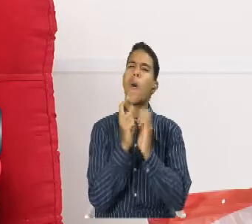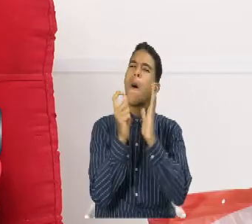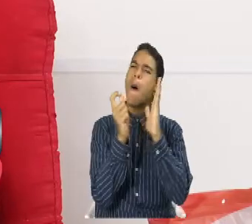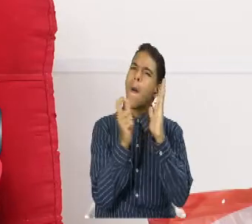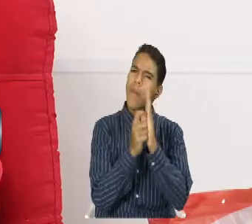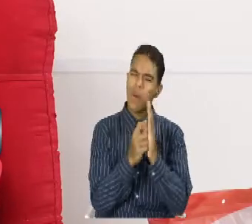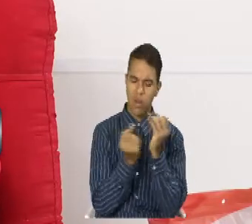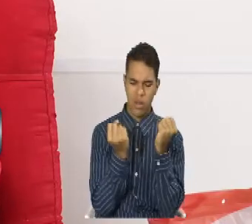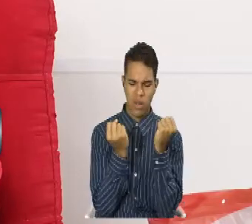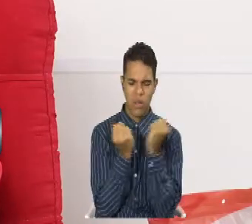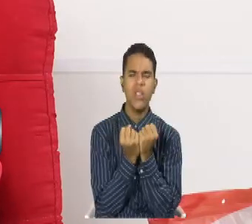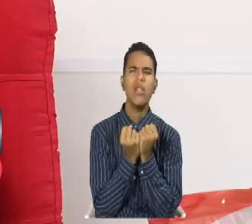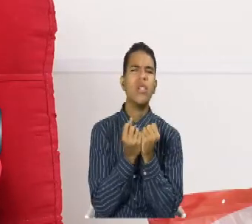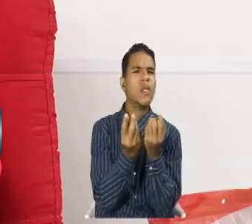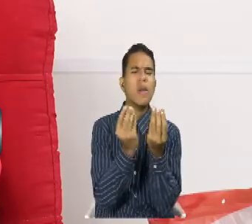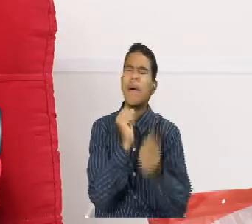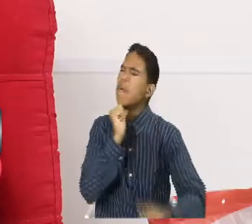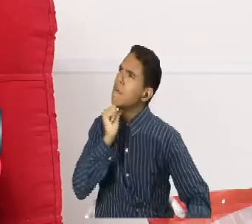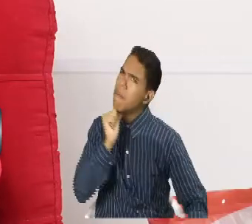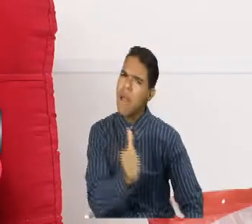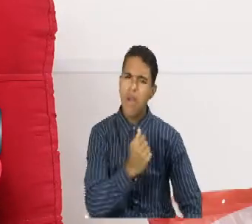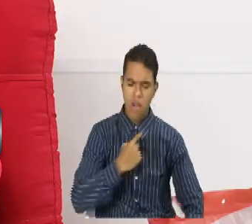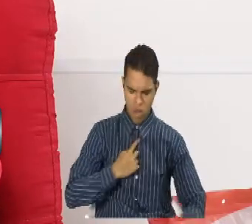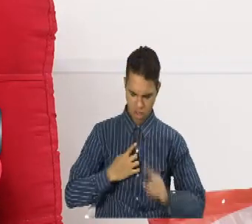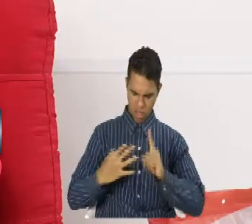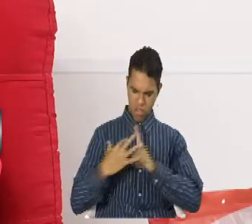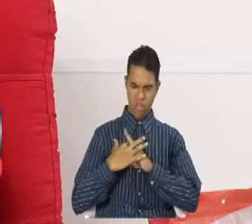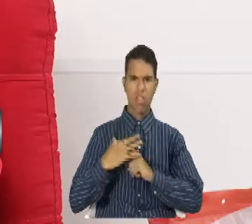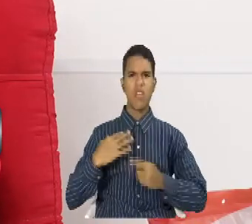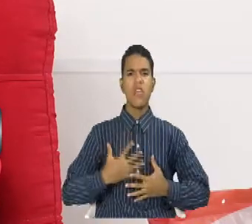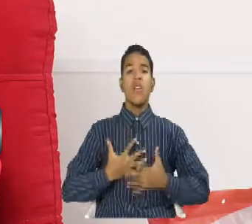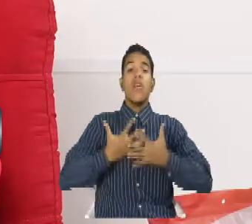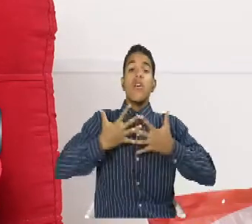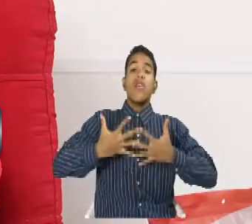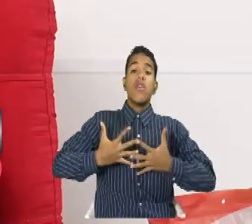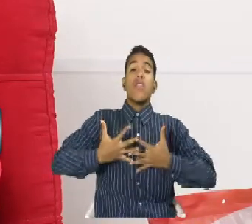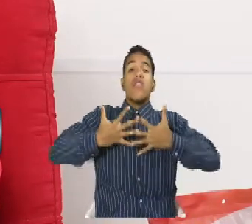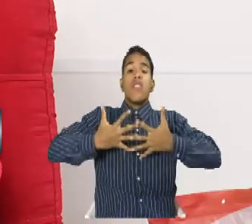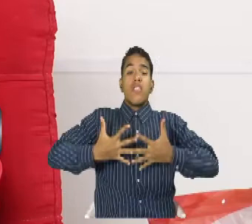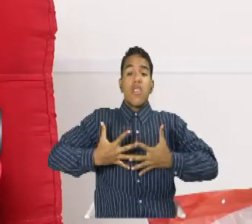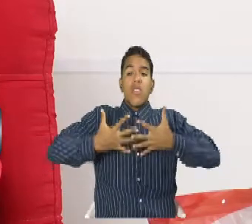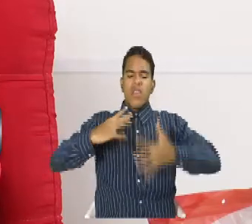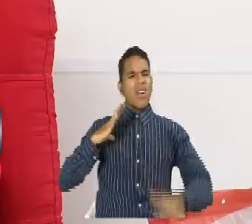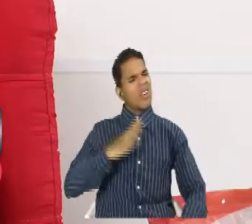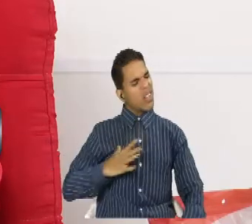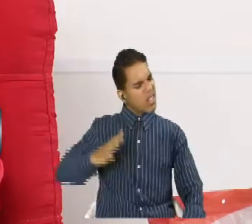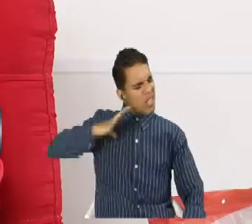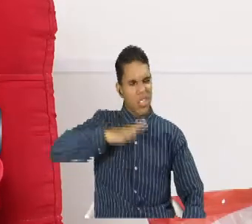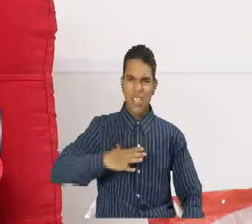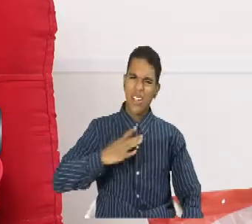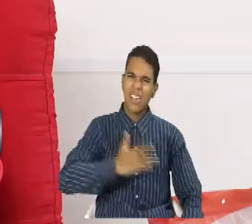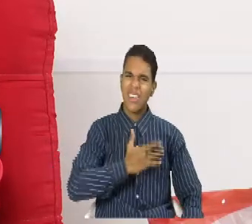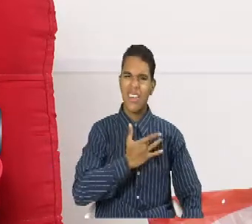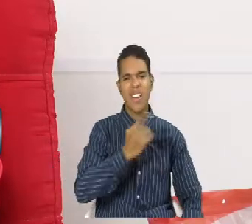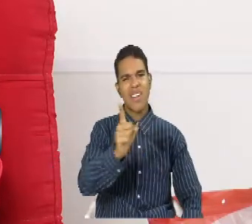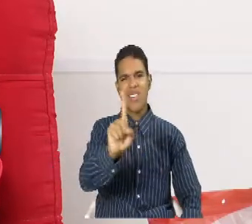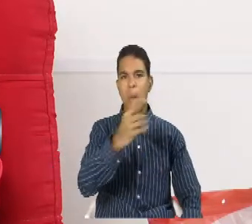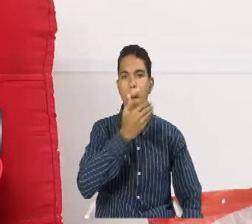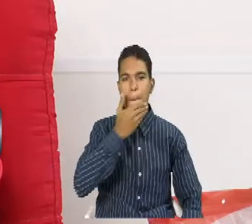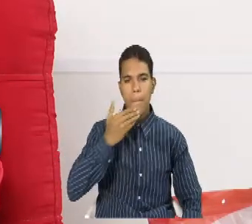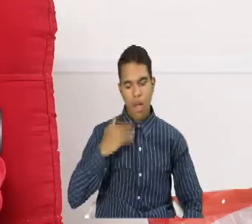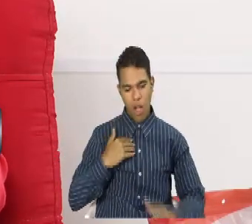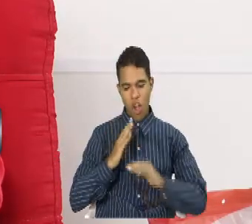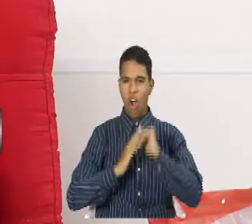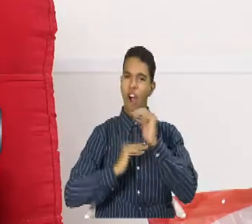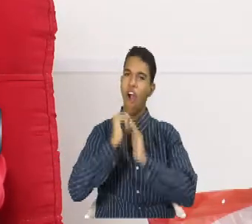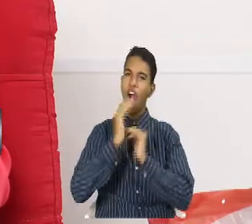faltar la respiración o te vaya a causar algún tipo de molestia, sino que la faja debe sentirse muy cómoda, la